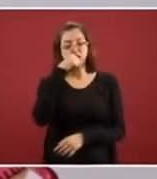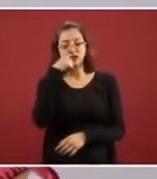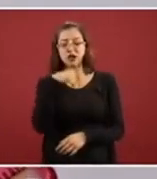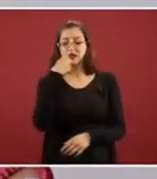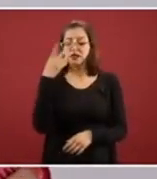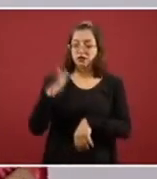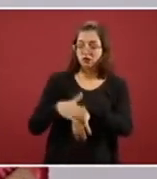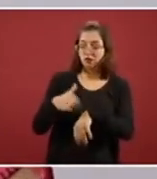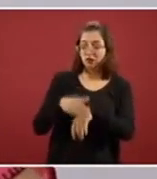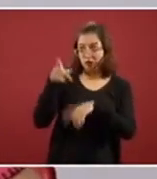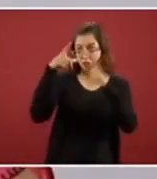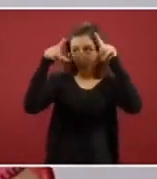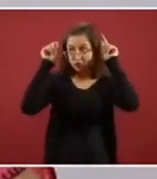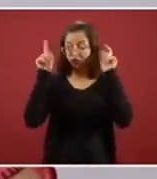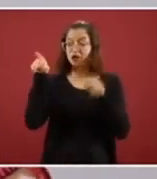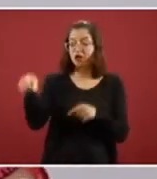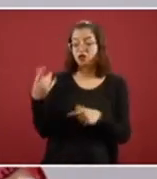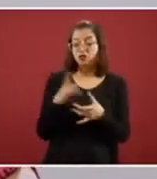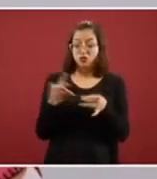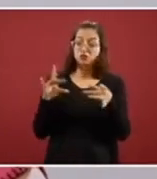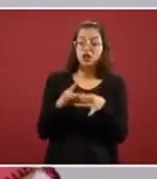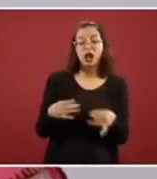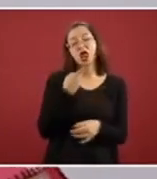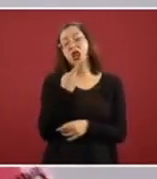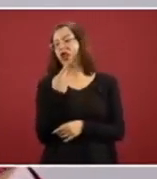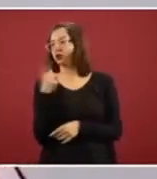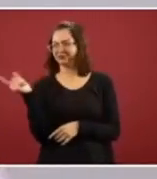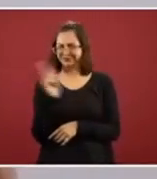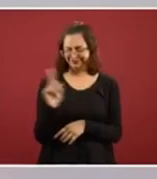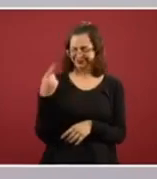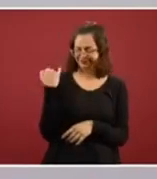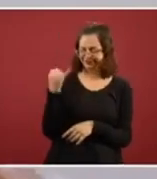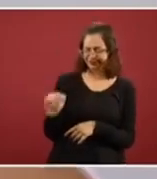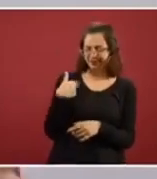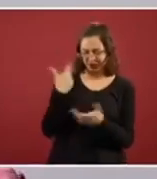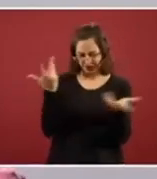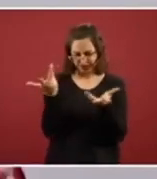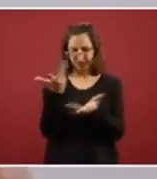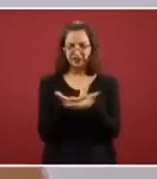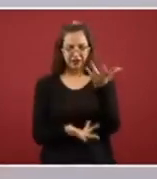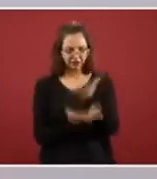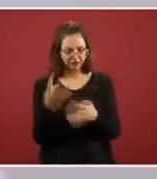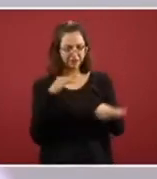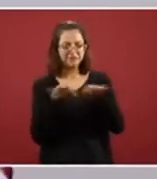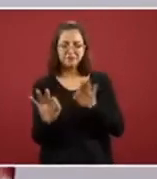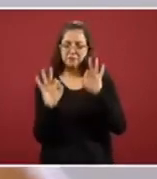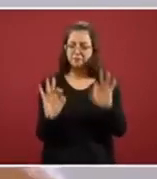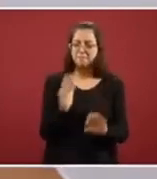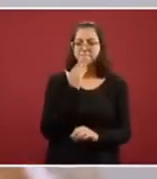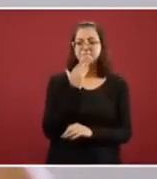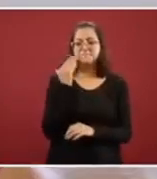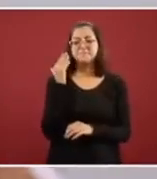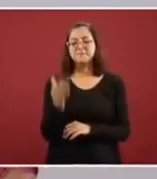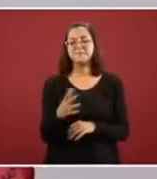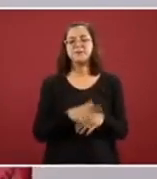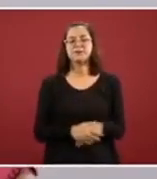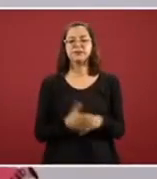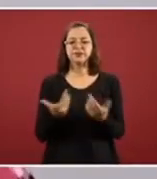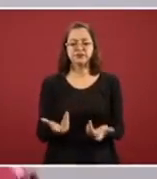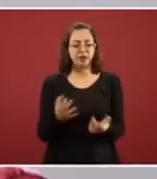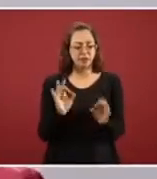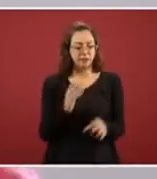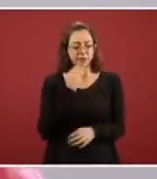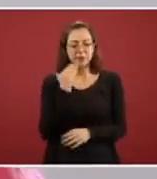pues, no va a hablar de como físico, tiene que va a hablar su trabajo. Mira, hizo bien el trabajo, mira cómo sacó y paciente está así, bien,